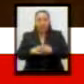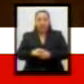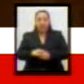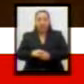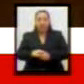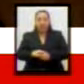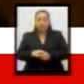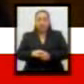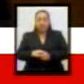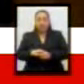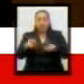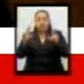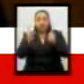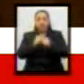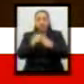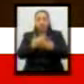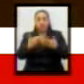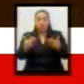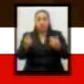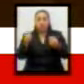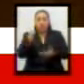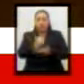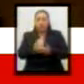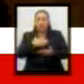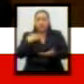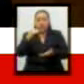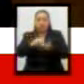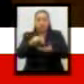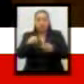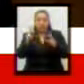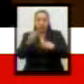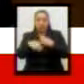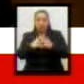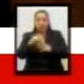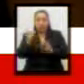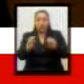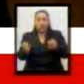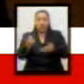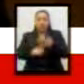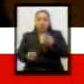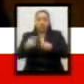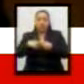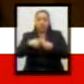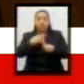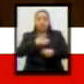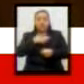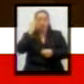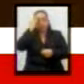El tema de los mecanismos de aprobación, yo ponía aquí también el tema de los presupuestos participativos, porque yo sé que este es un tema